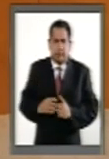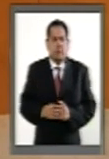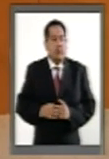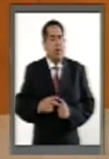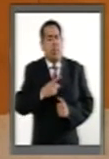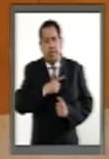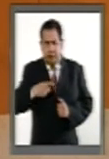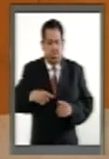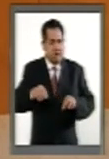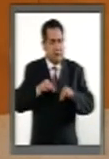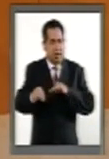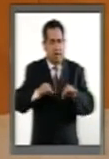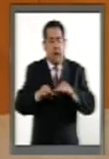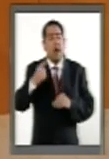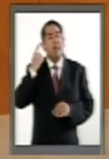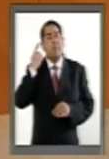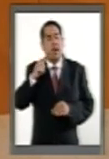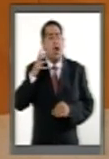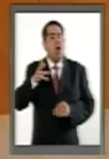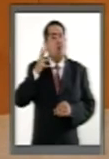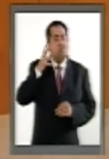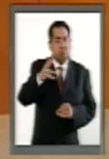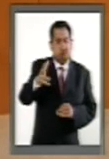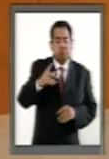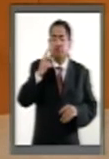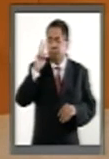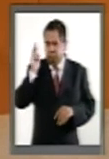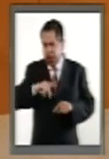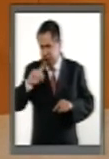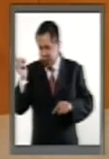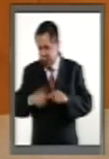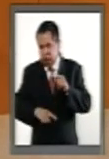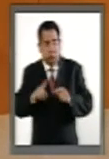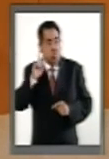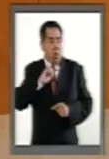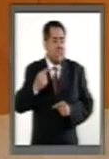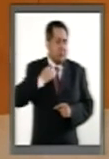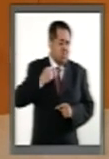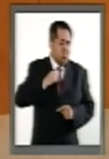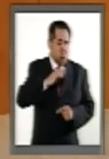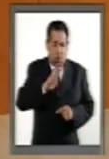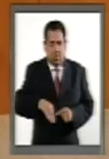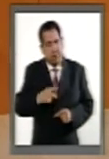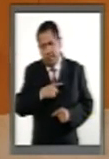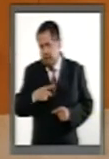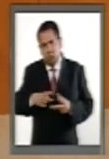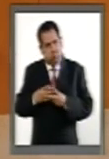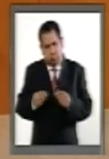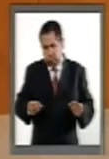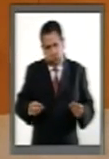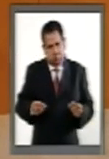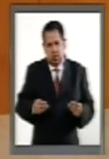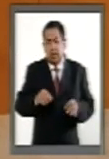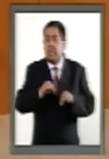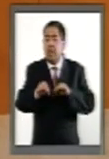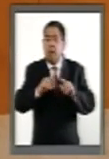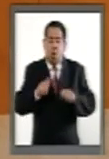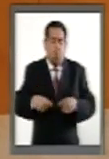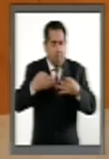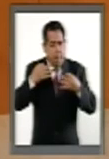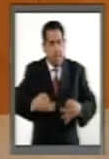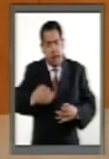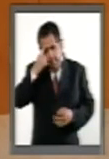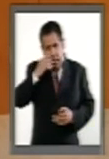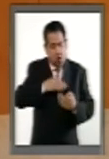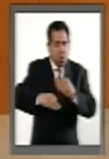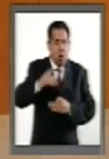Debemos trabajar para que realmente erradiquemos la feminización de la pobreza y lograr trabajo digno y decente para todas las